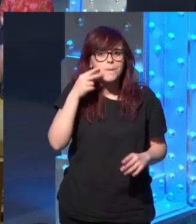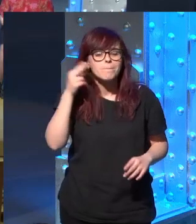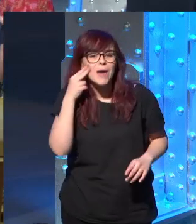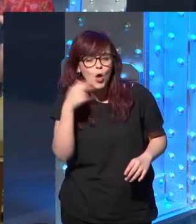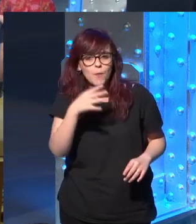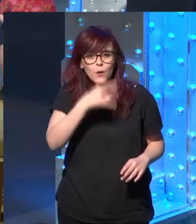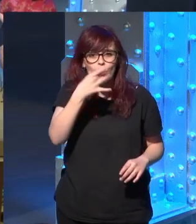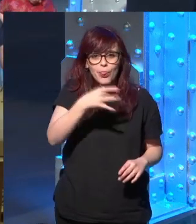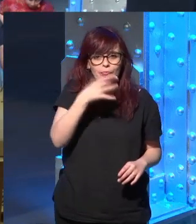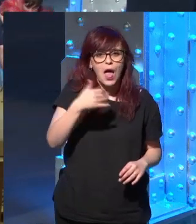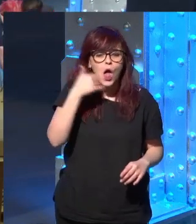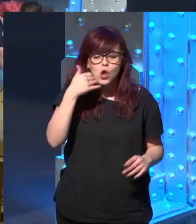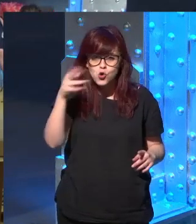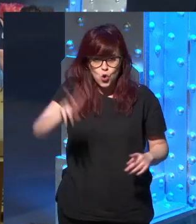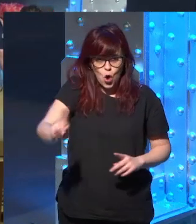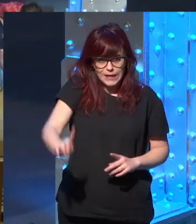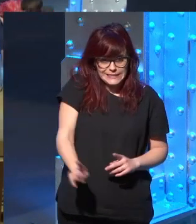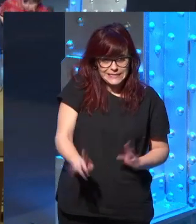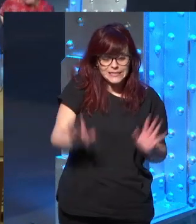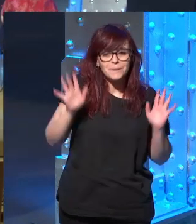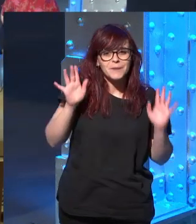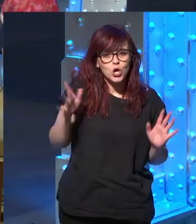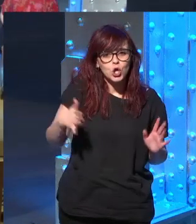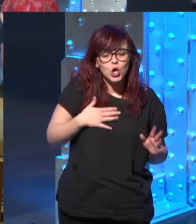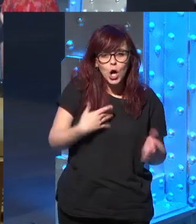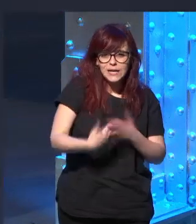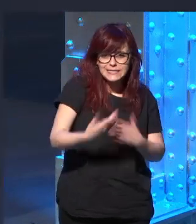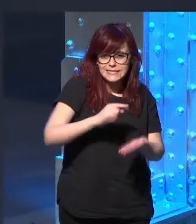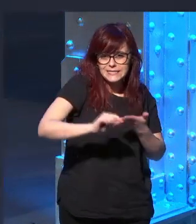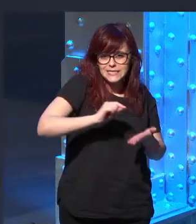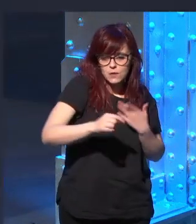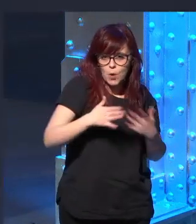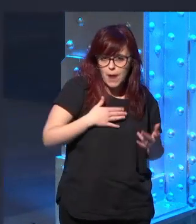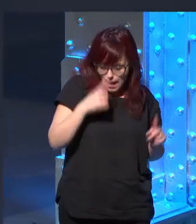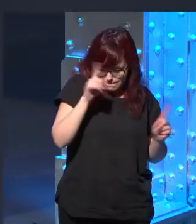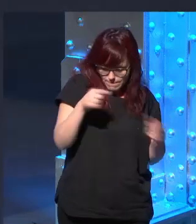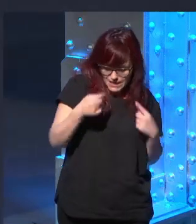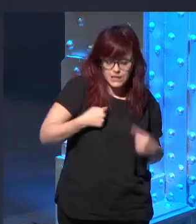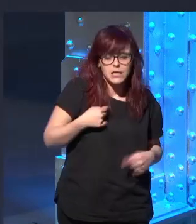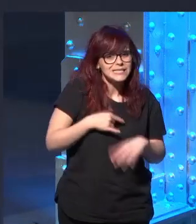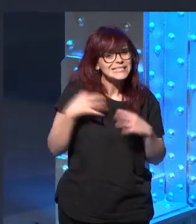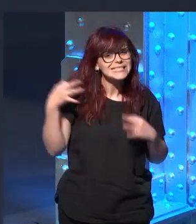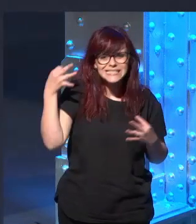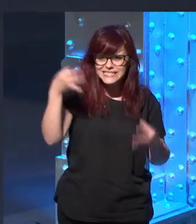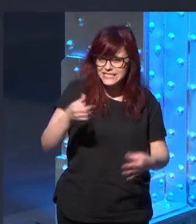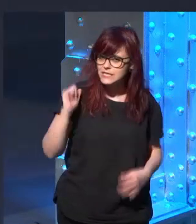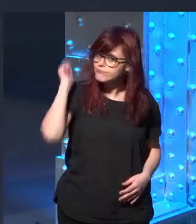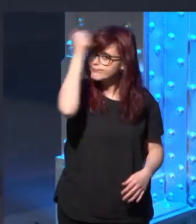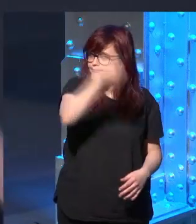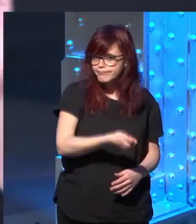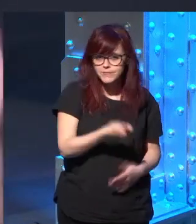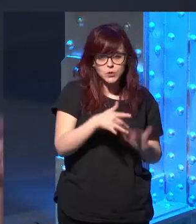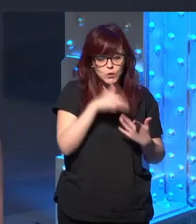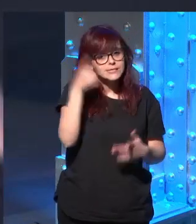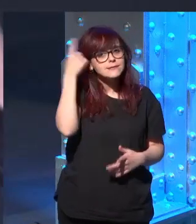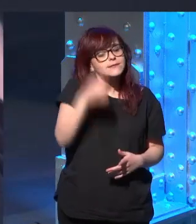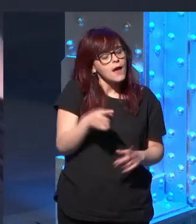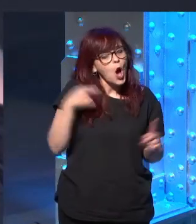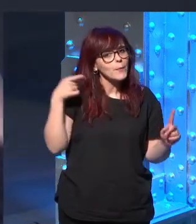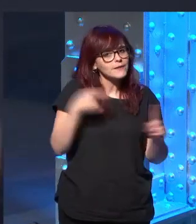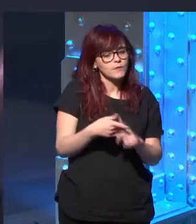ni vergüenza ni nada en absoluto, sino porque simplemente yo escribo mucho como ejercicio desde siempre y ya sé que eso es